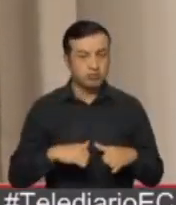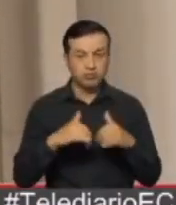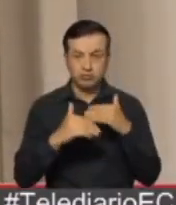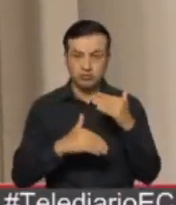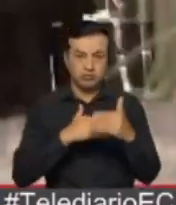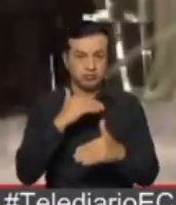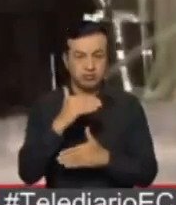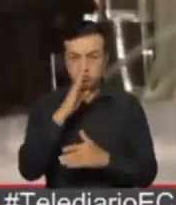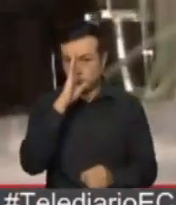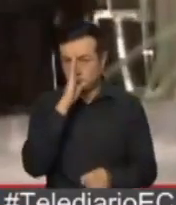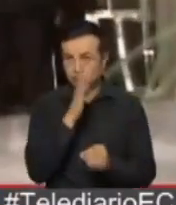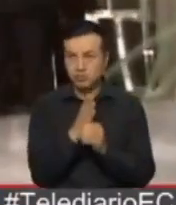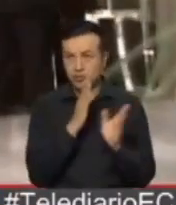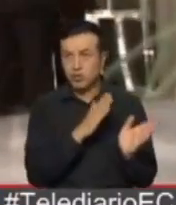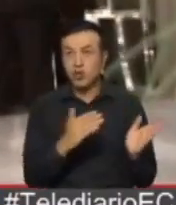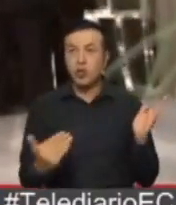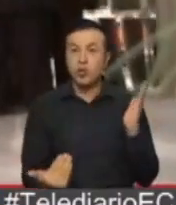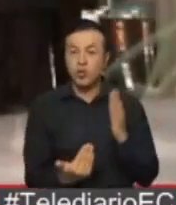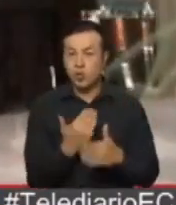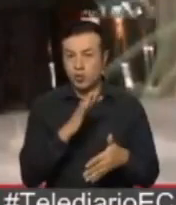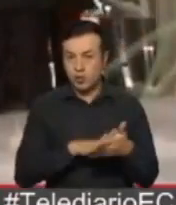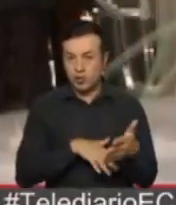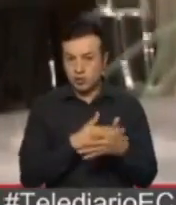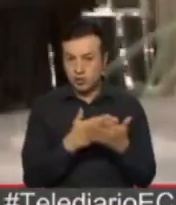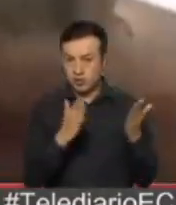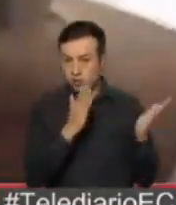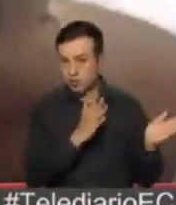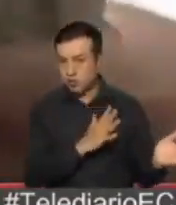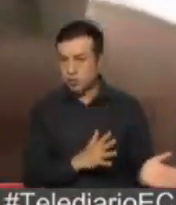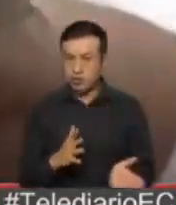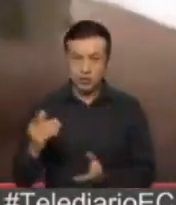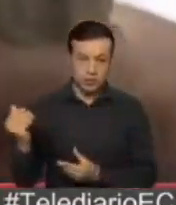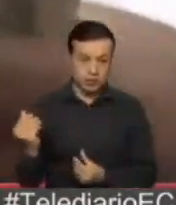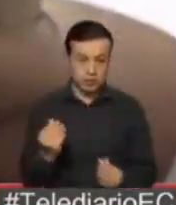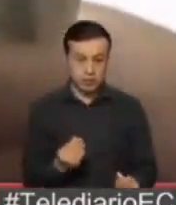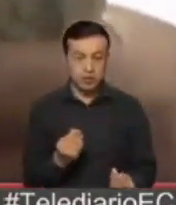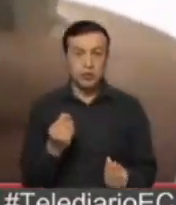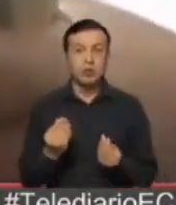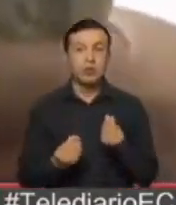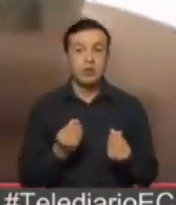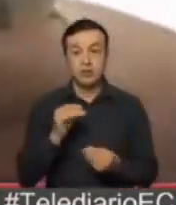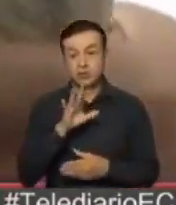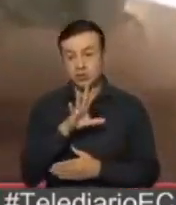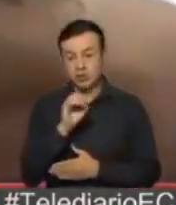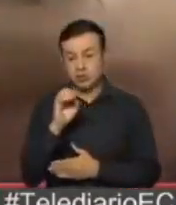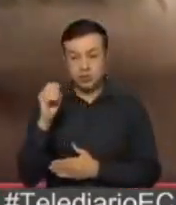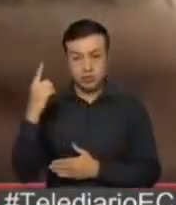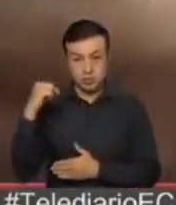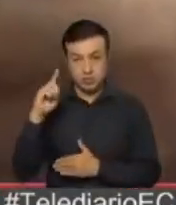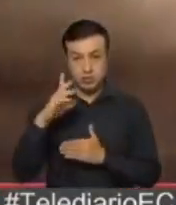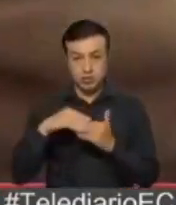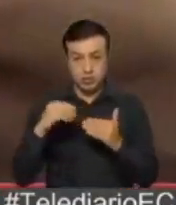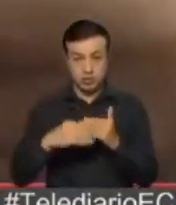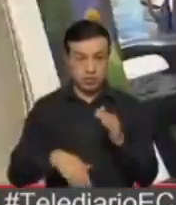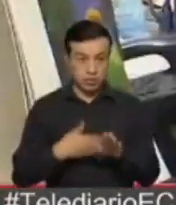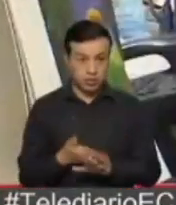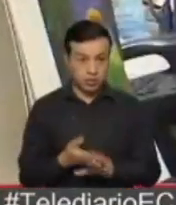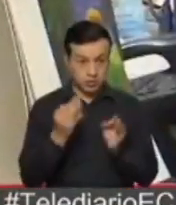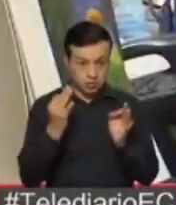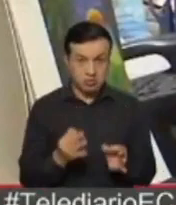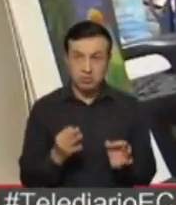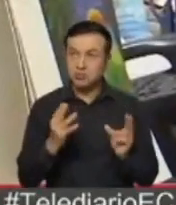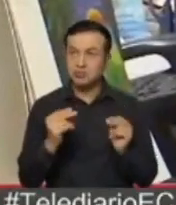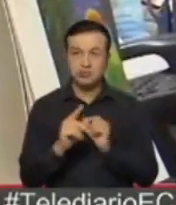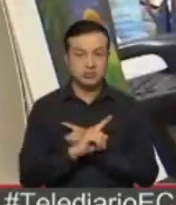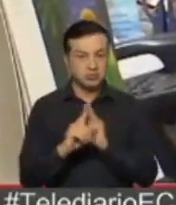avanzan con el fin de definir un nuevo calendario de desembolsos con lo cual no llegarán los 500 millones de dólares que estaban previstos este